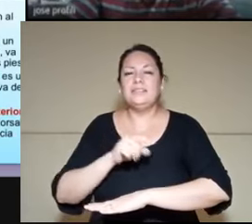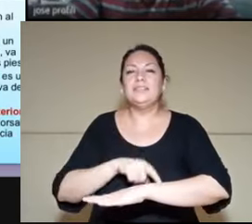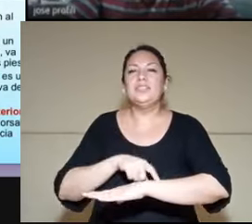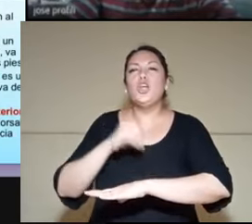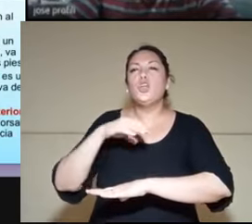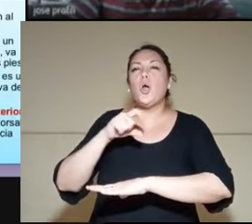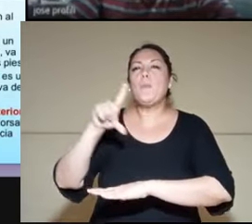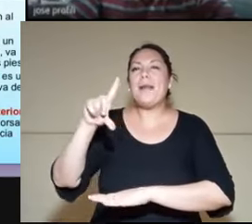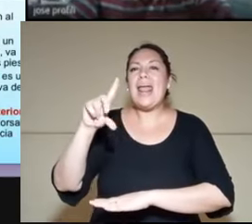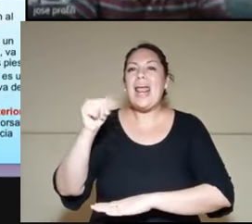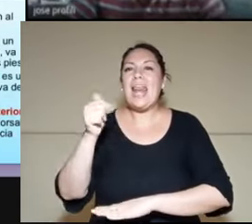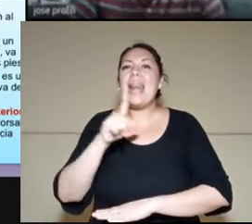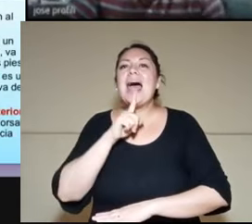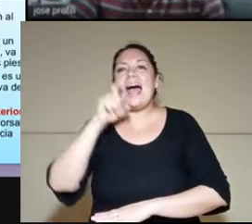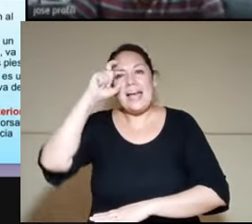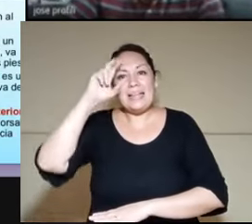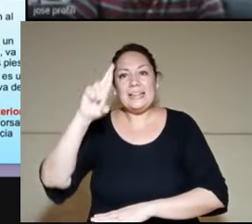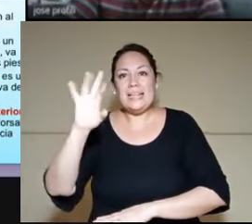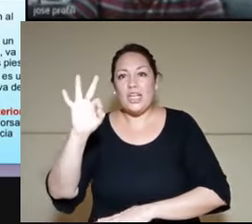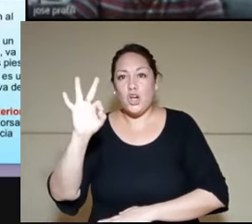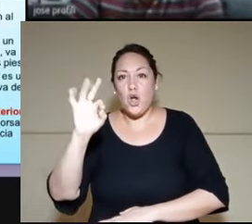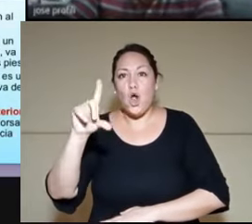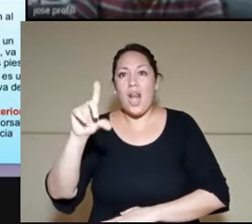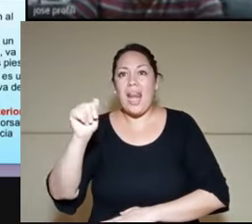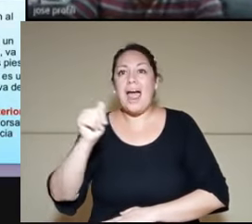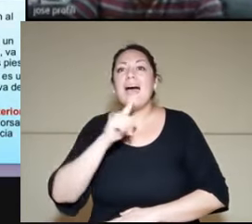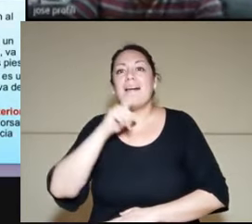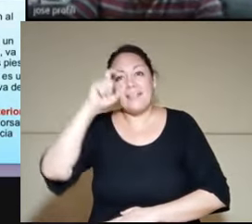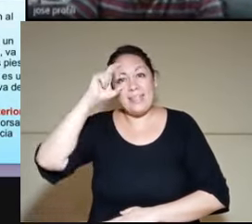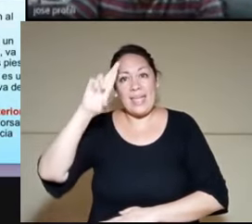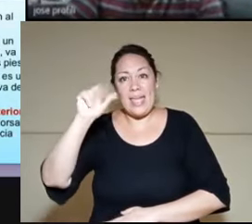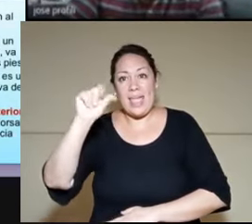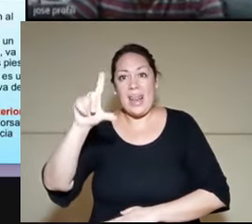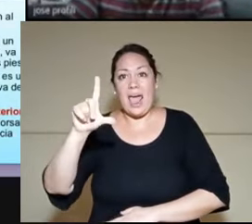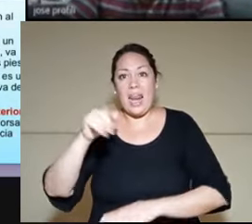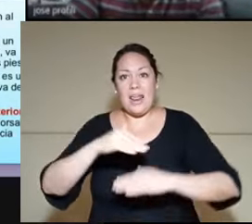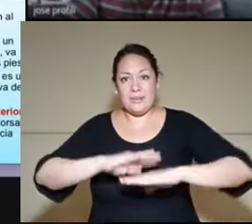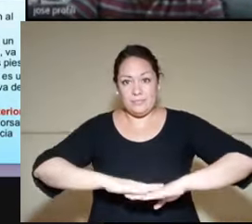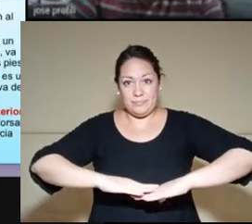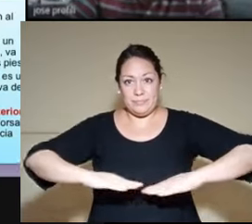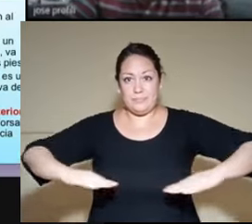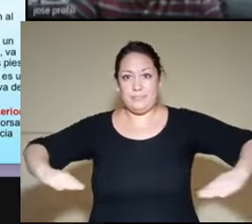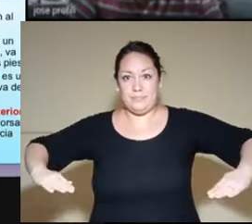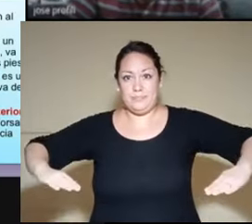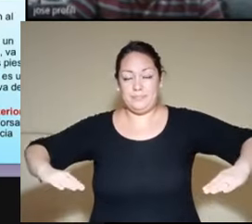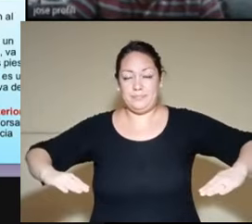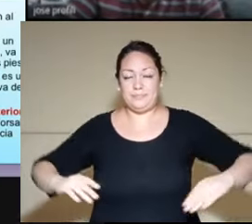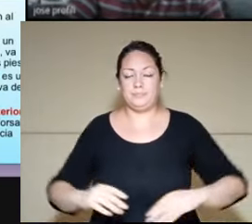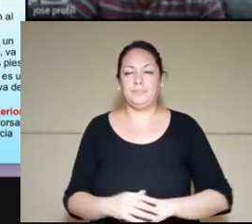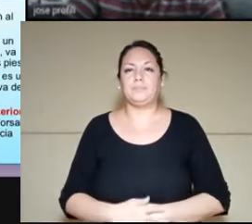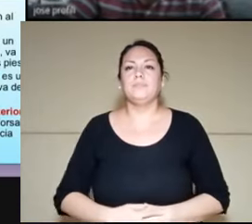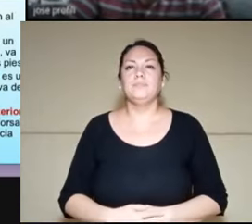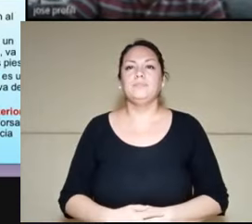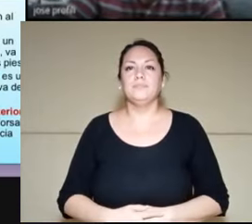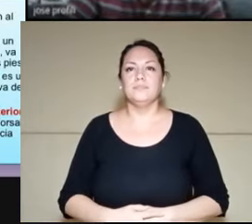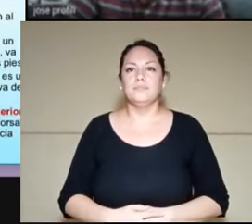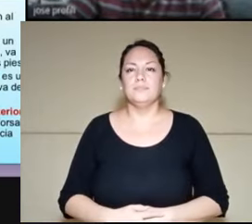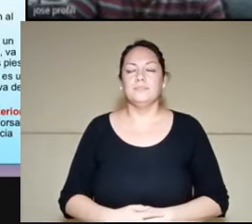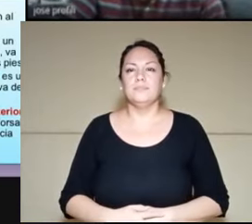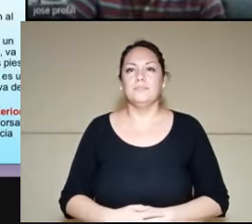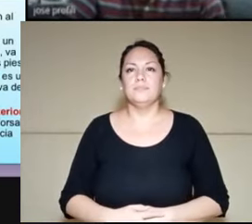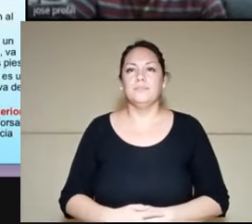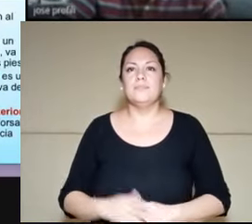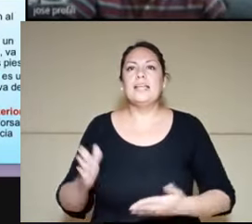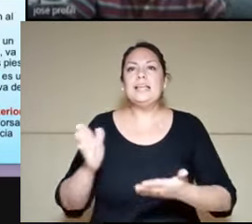llamado laterolateral, porque va de un lugar a otro, ¿sí? Eje horizontal o